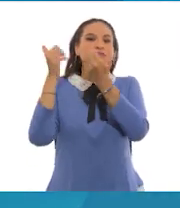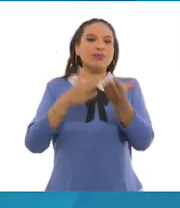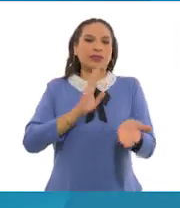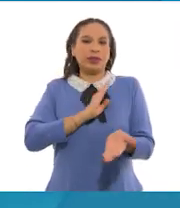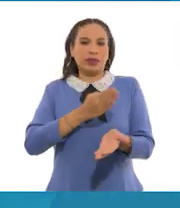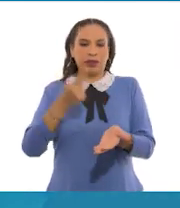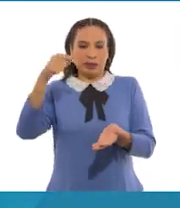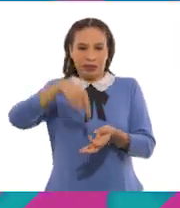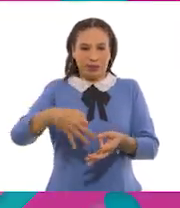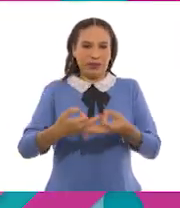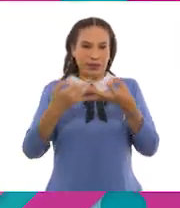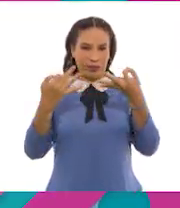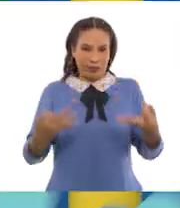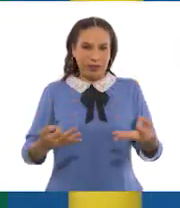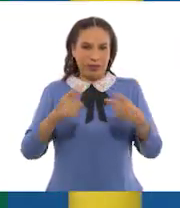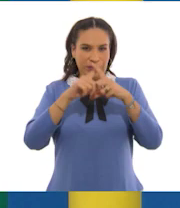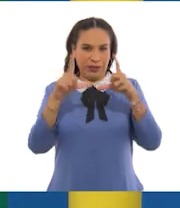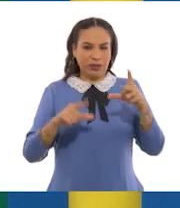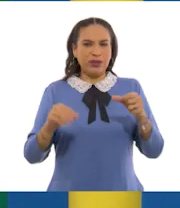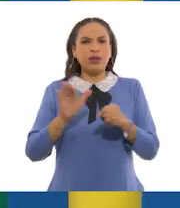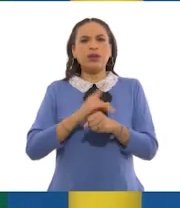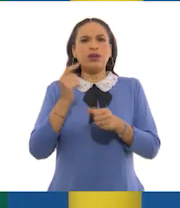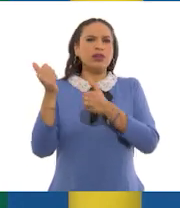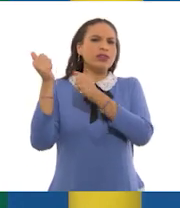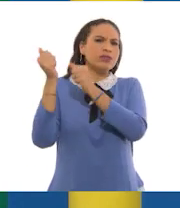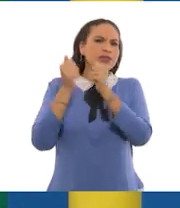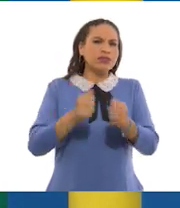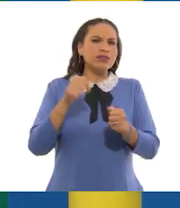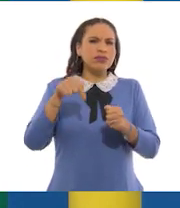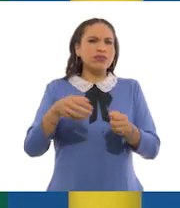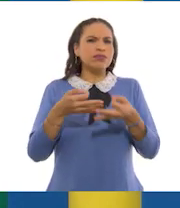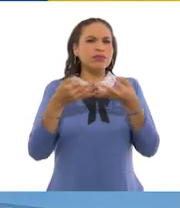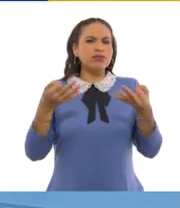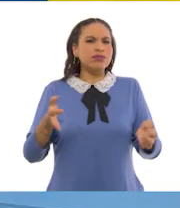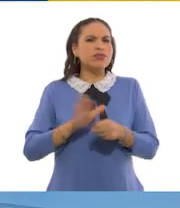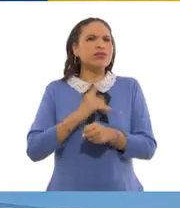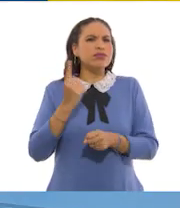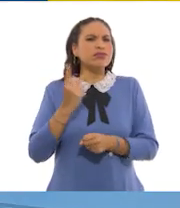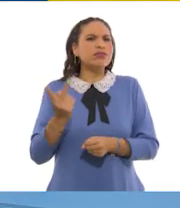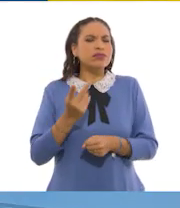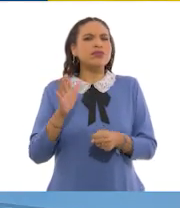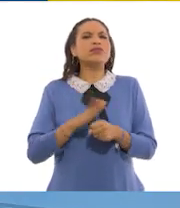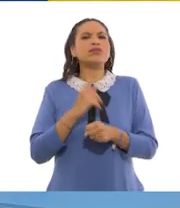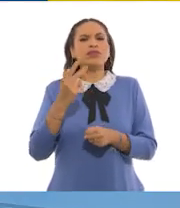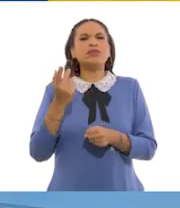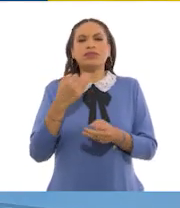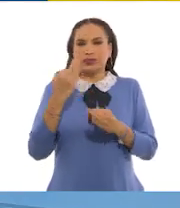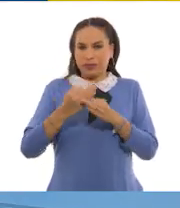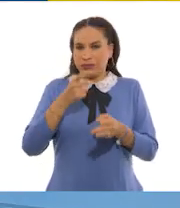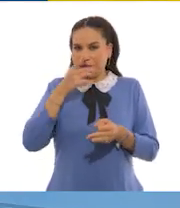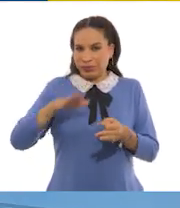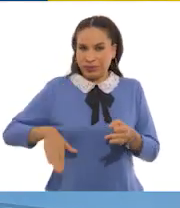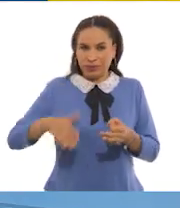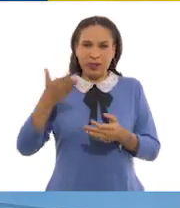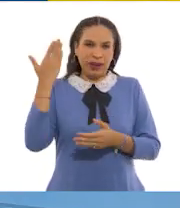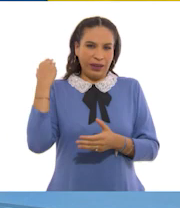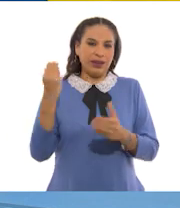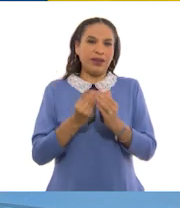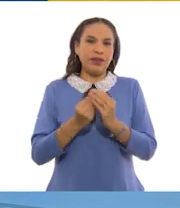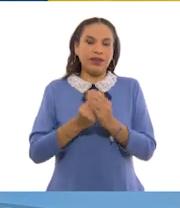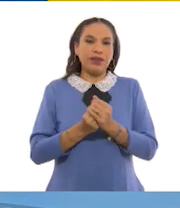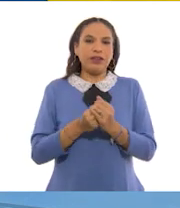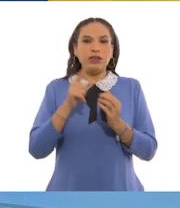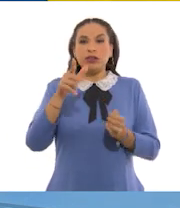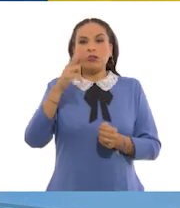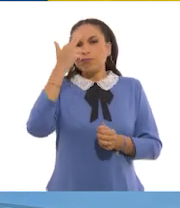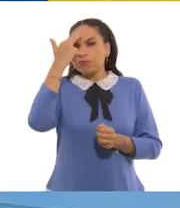a estas tierras. Oiga, maestra, ¿y por qué los trajeron a estas tierras? La razón, como la comentamos en clases anteriores, no sé